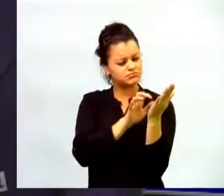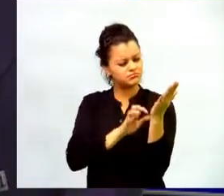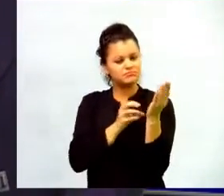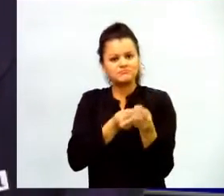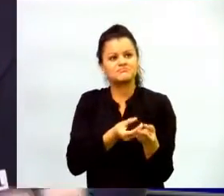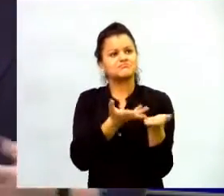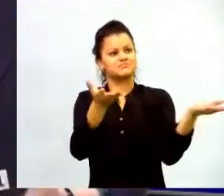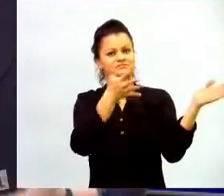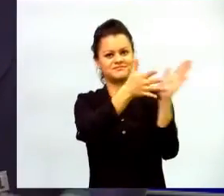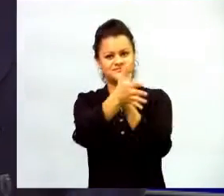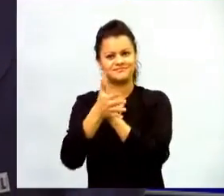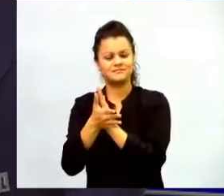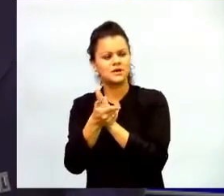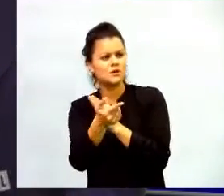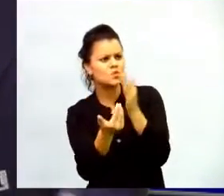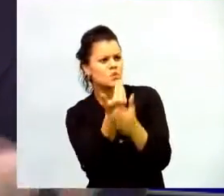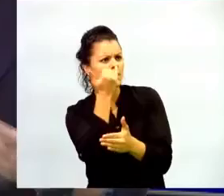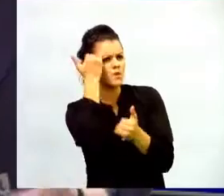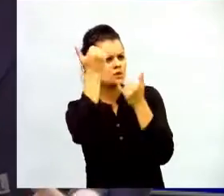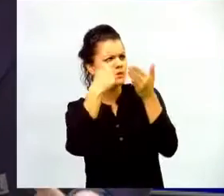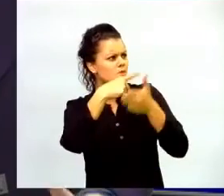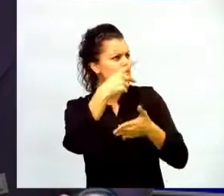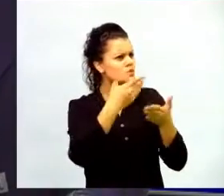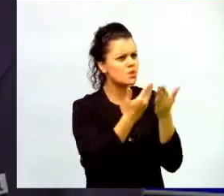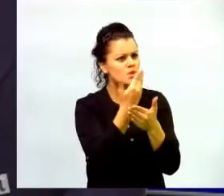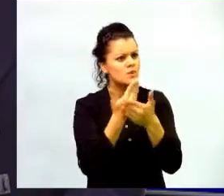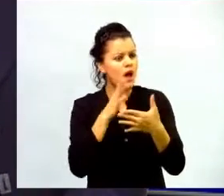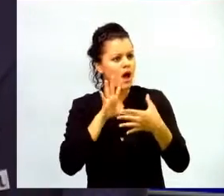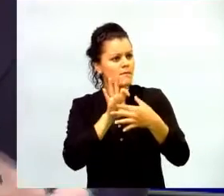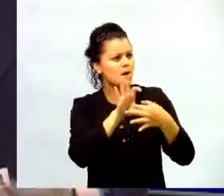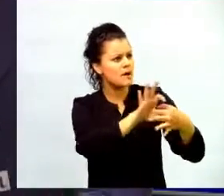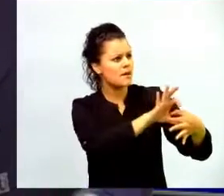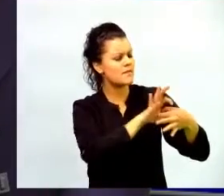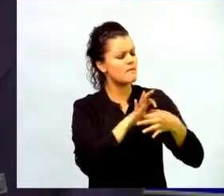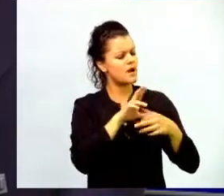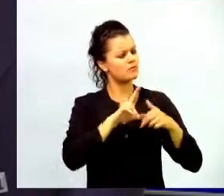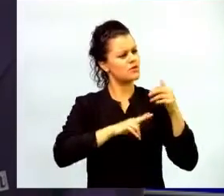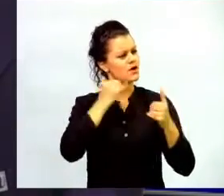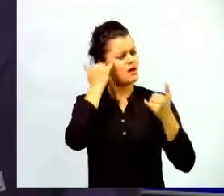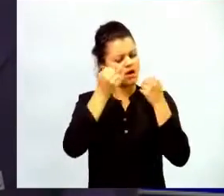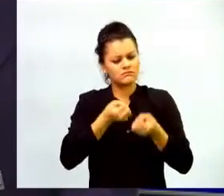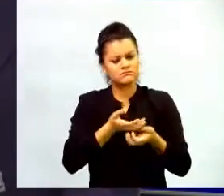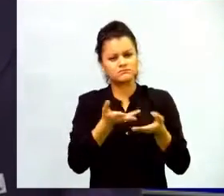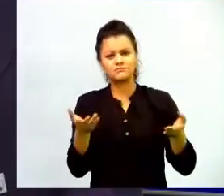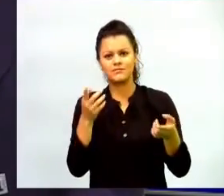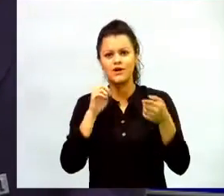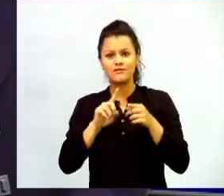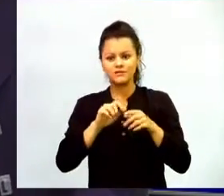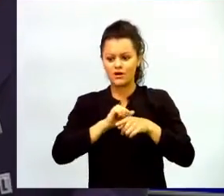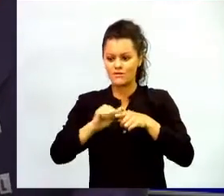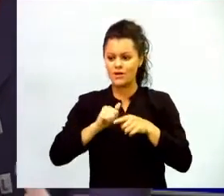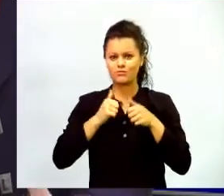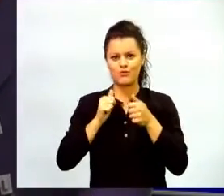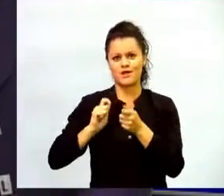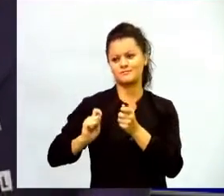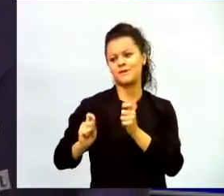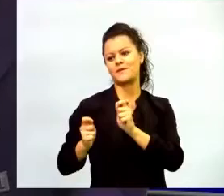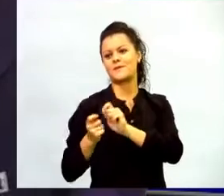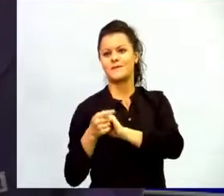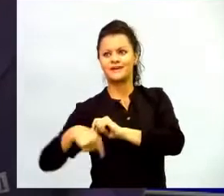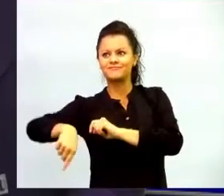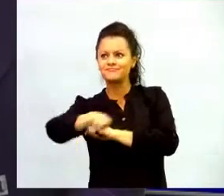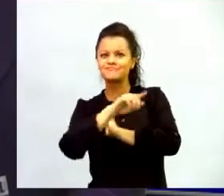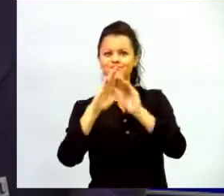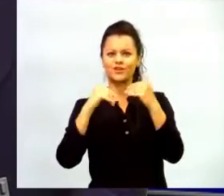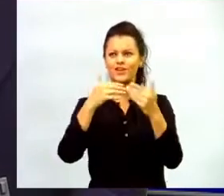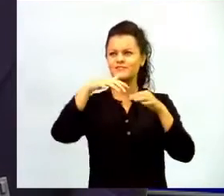generen nuevos proyectos y nuevas iniciativas que refresquen todo el currículo y transformen todas las buenas prácticas en las instituciones educativas. Entonces, como ven, es